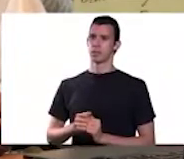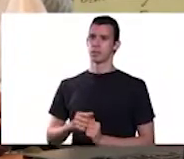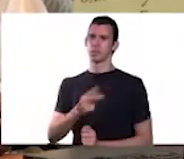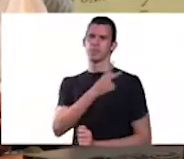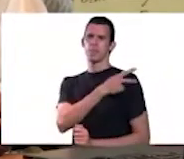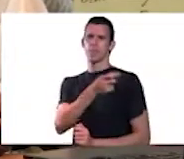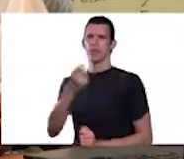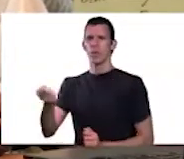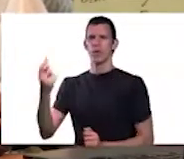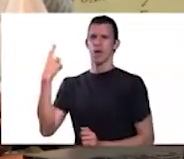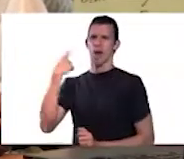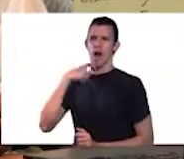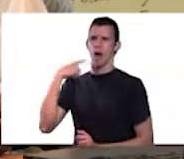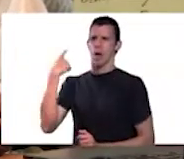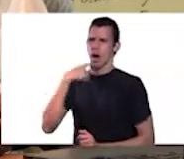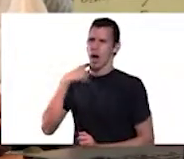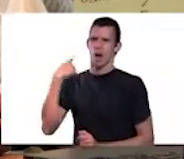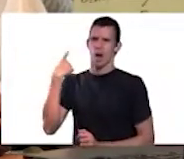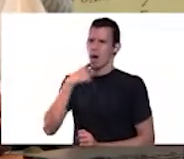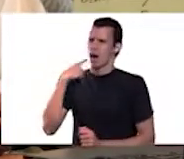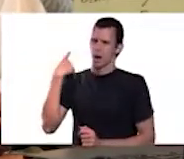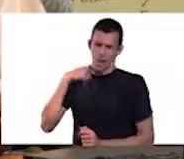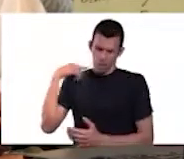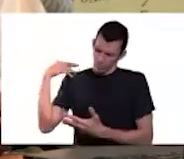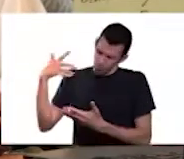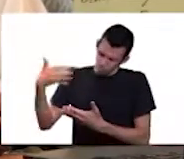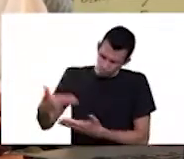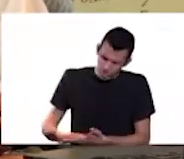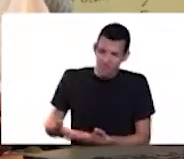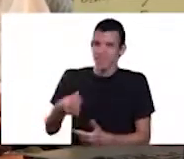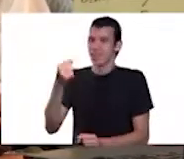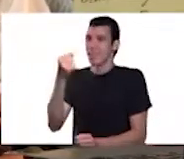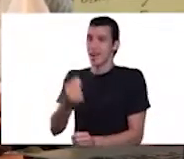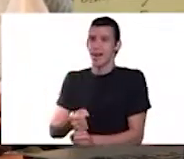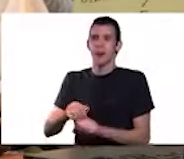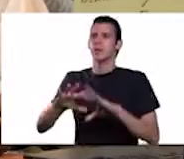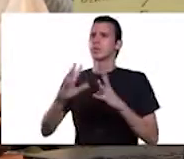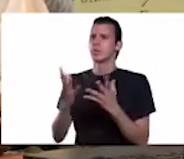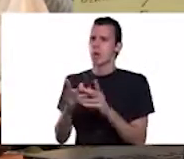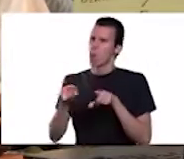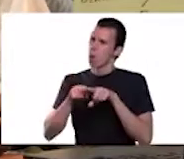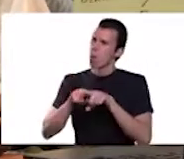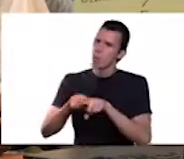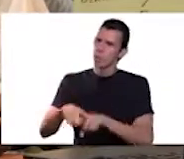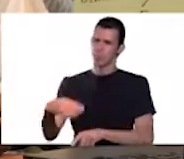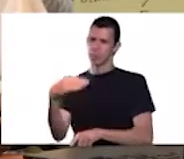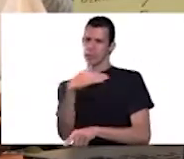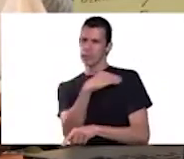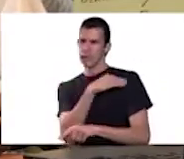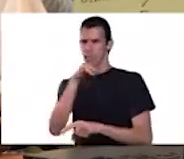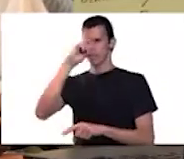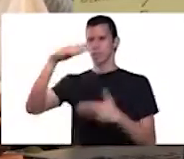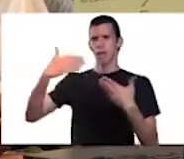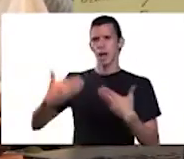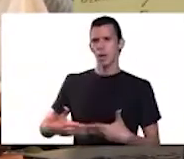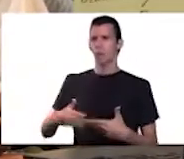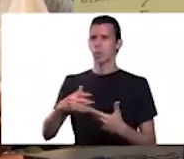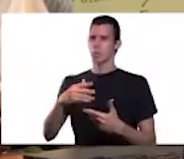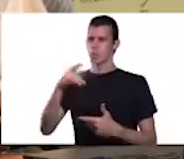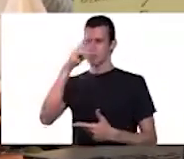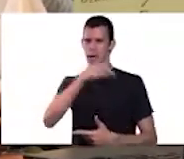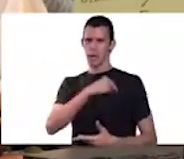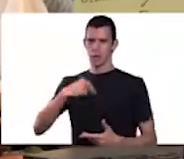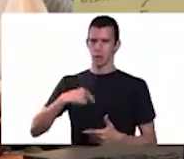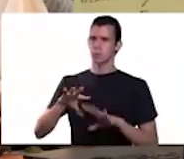años nuestros docentes, nuestro personal de la defensa, nuestro personal de